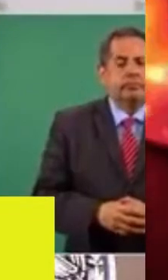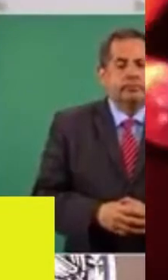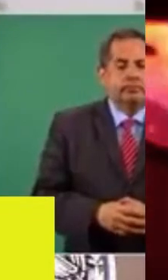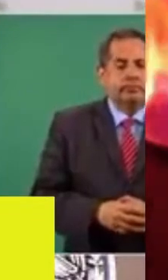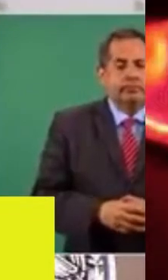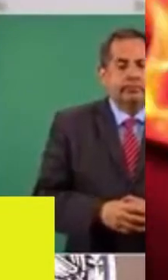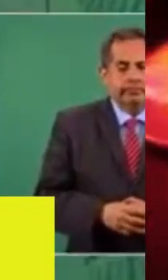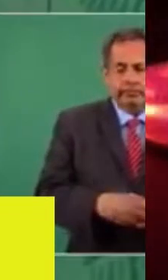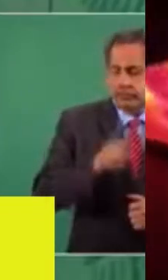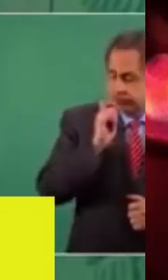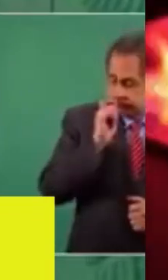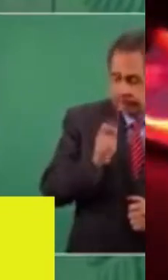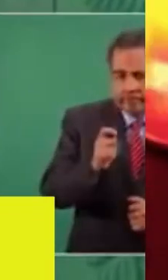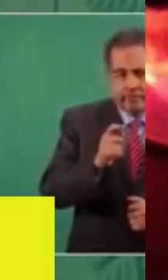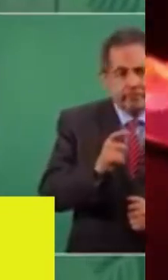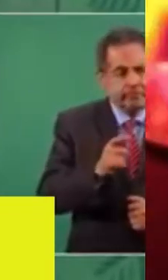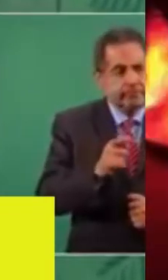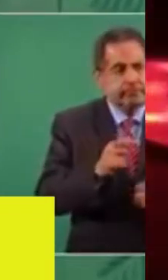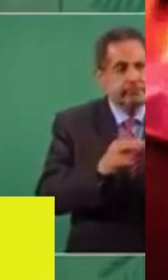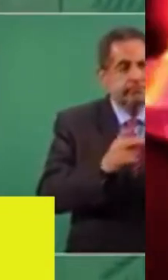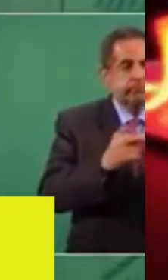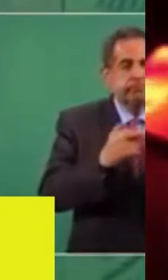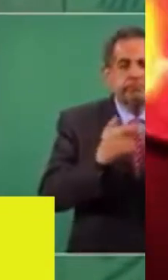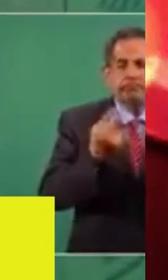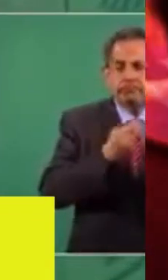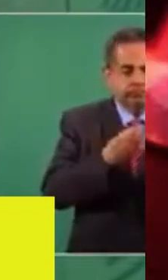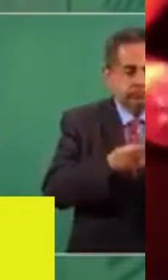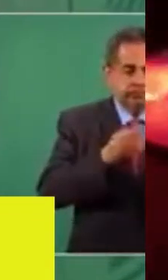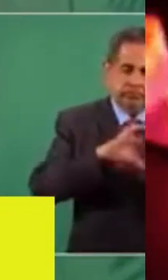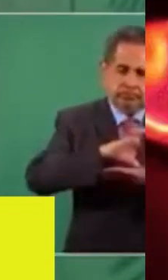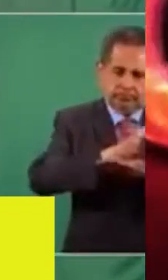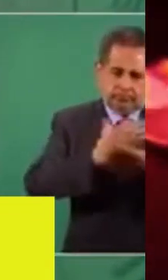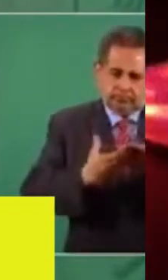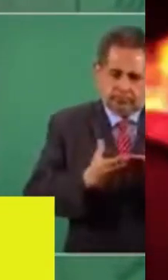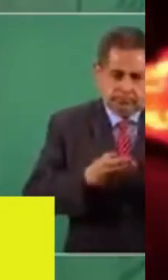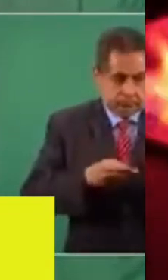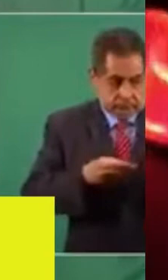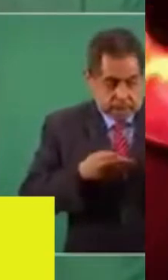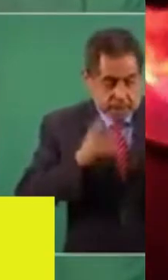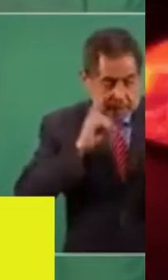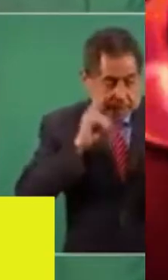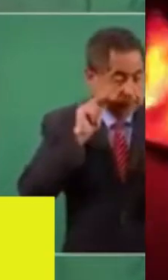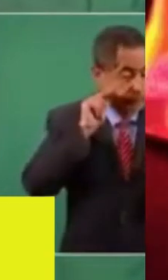los únicos requisitos es el contrato de que ya adquirieron